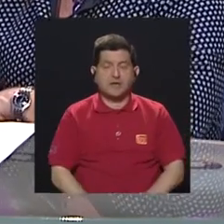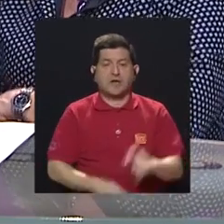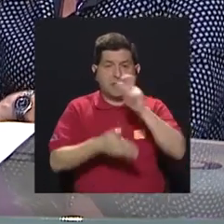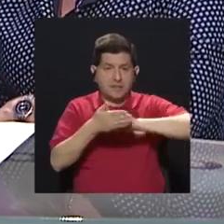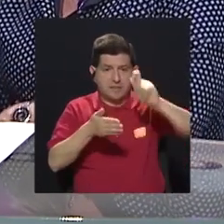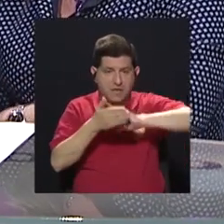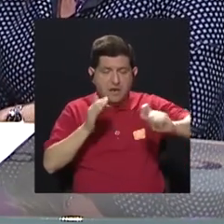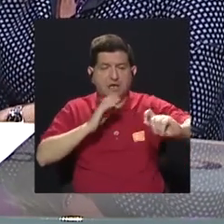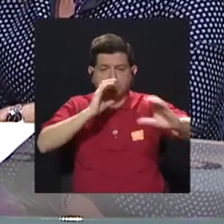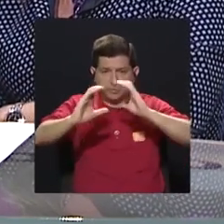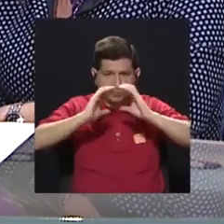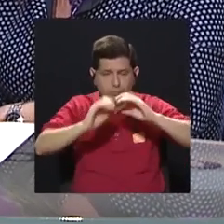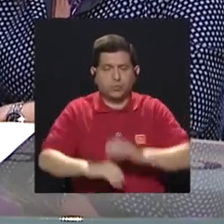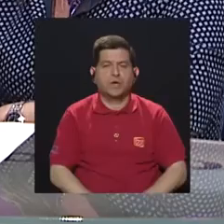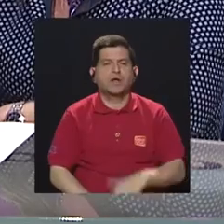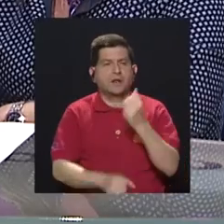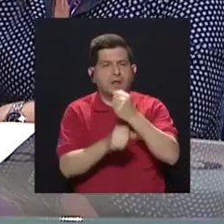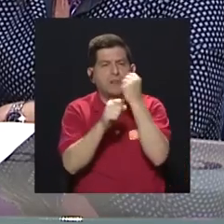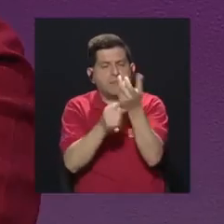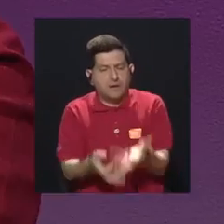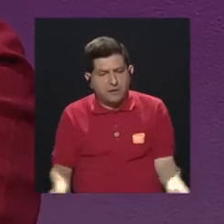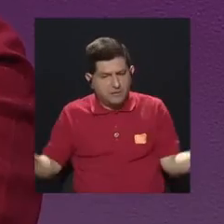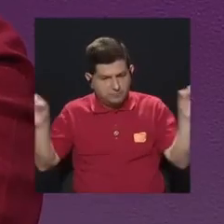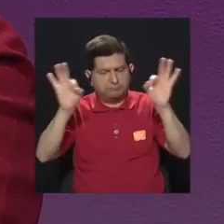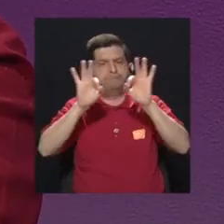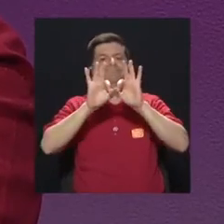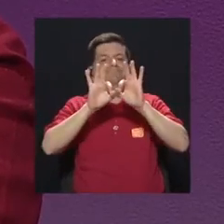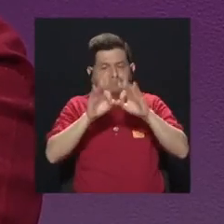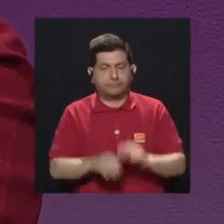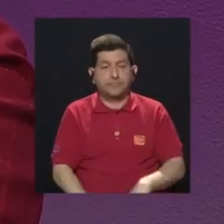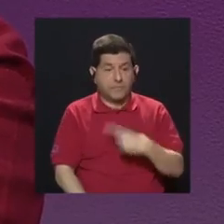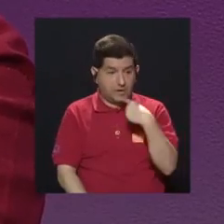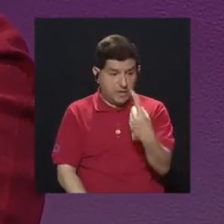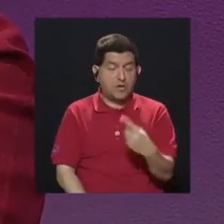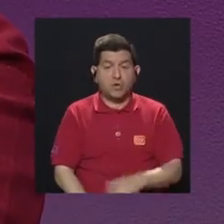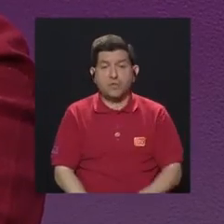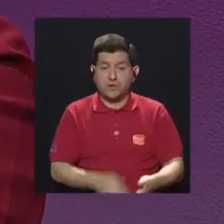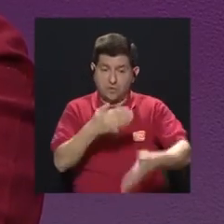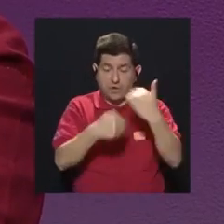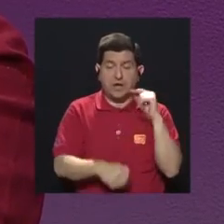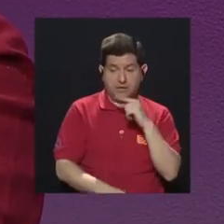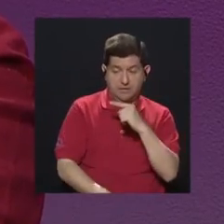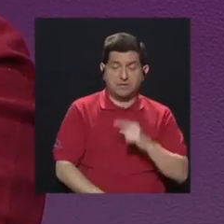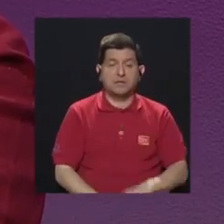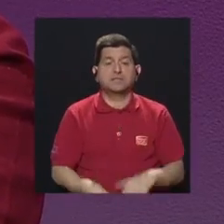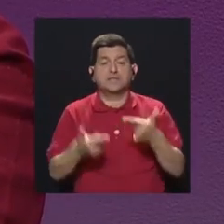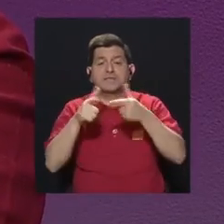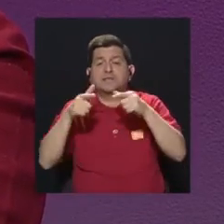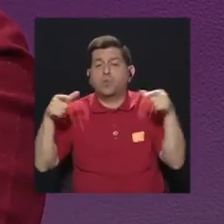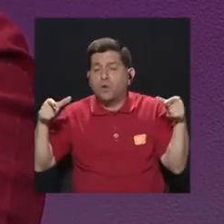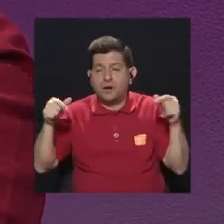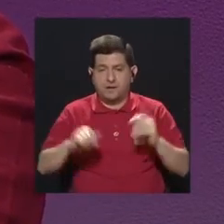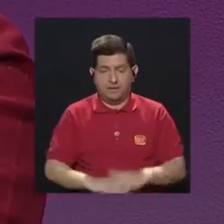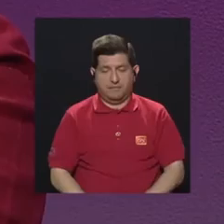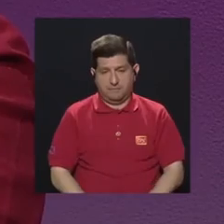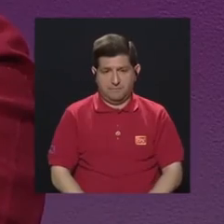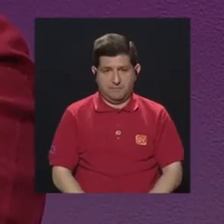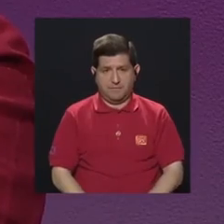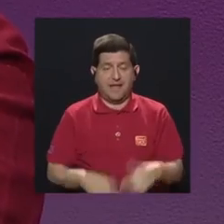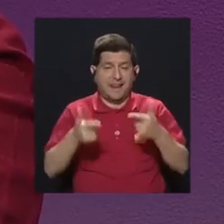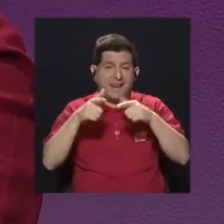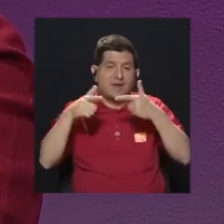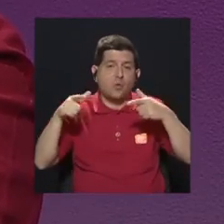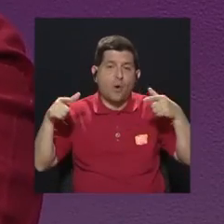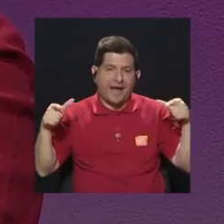comunicación una labor muy importante también y lo mencionaba charo es en el tema del lenguaje como desde el lenguaje